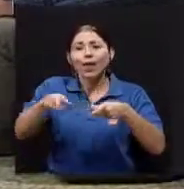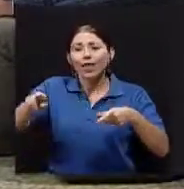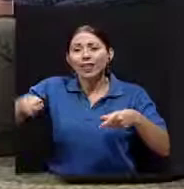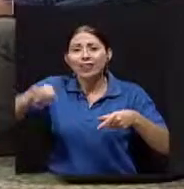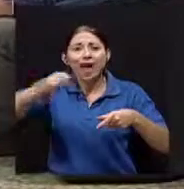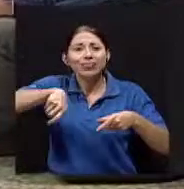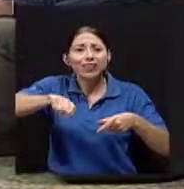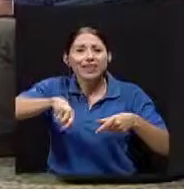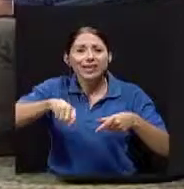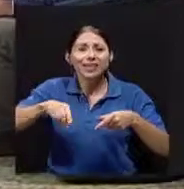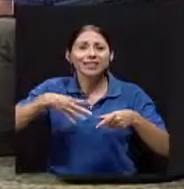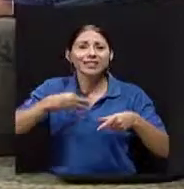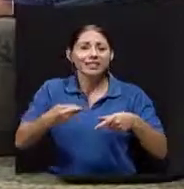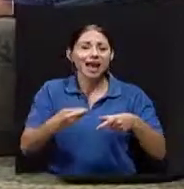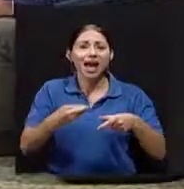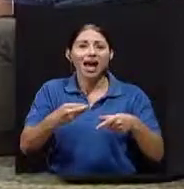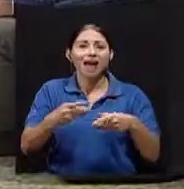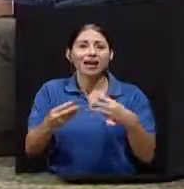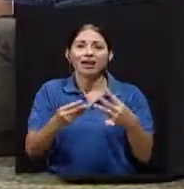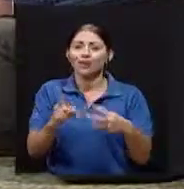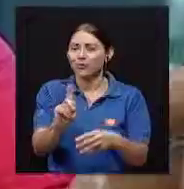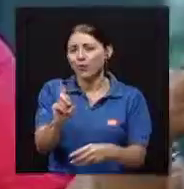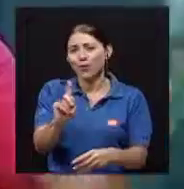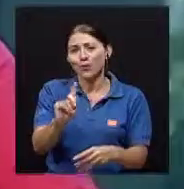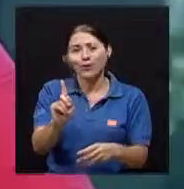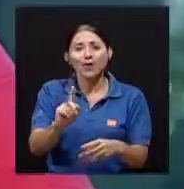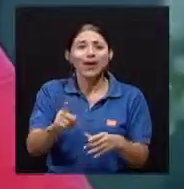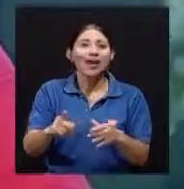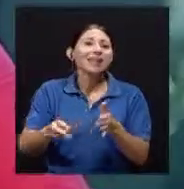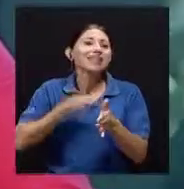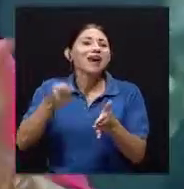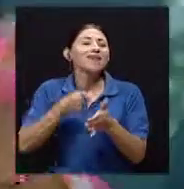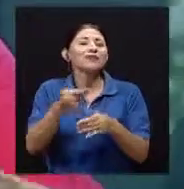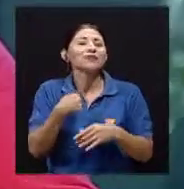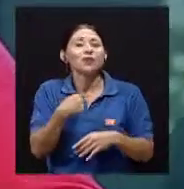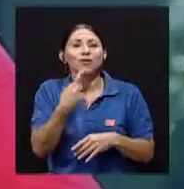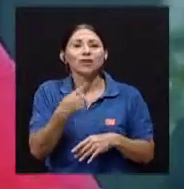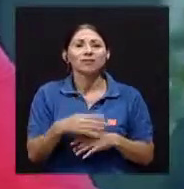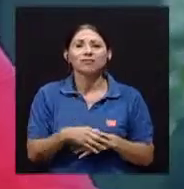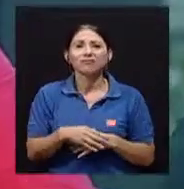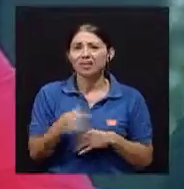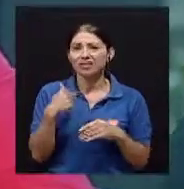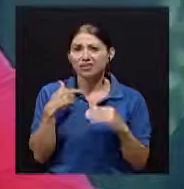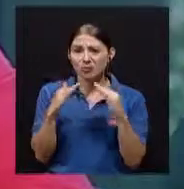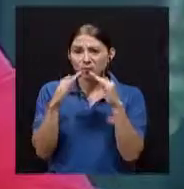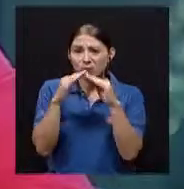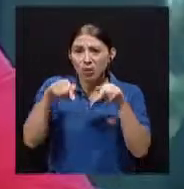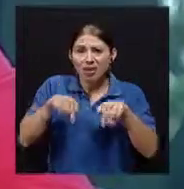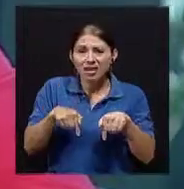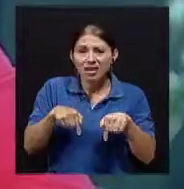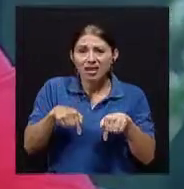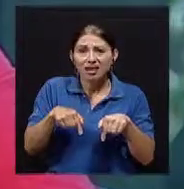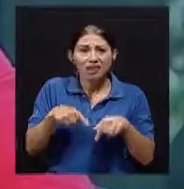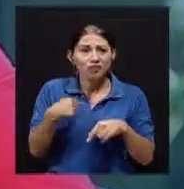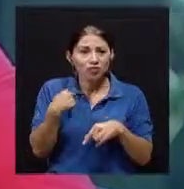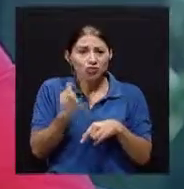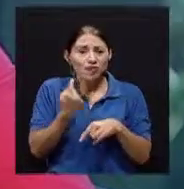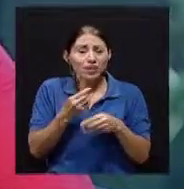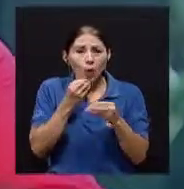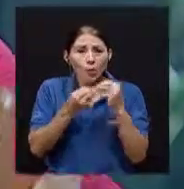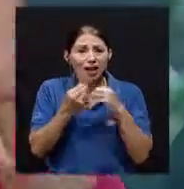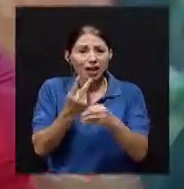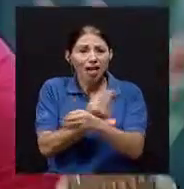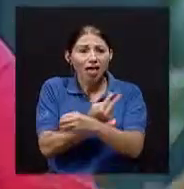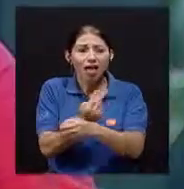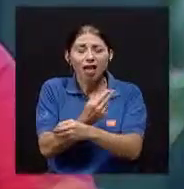les digo, no es sacrificarlo todo y volvernos que a veces los pacientes, es que usted, yo vengo aquí y usted me va a castigar a comer solamente como comida de conejo. No le